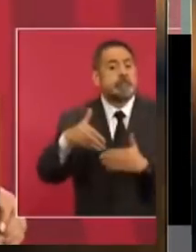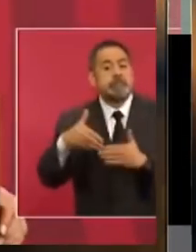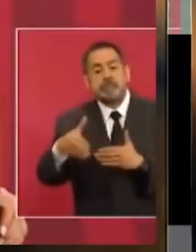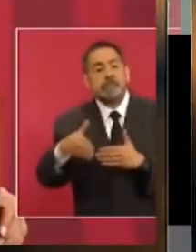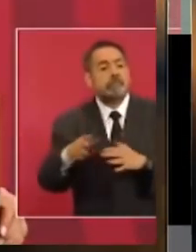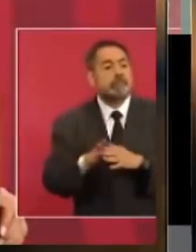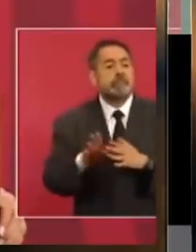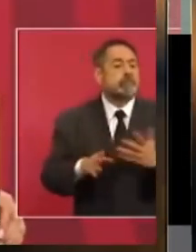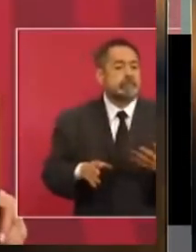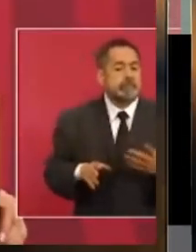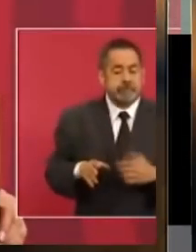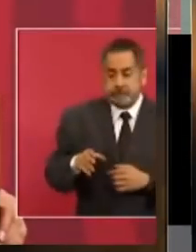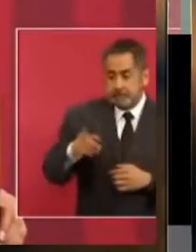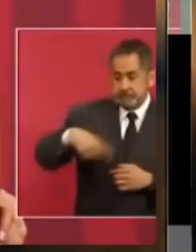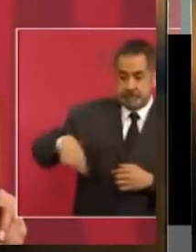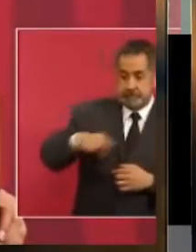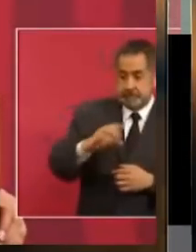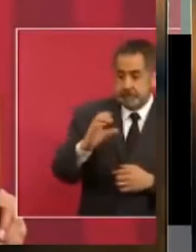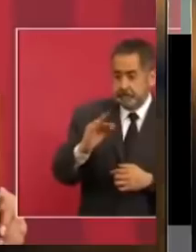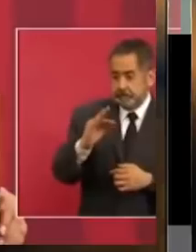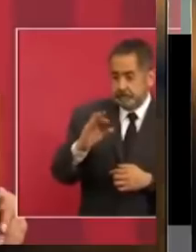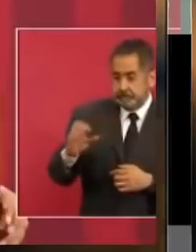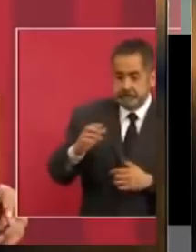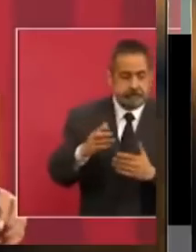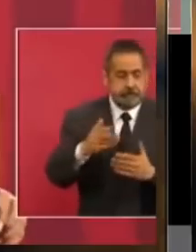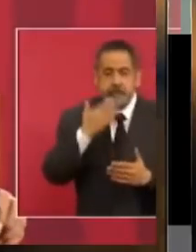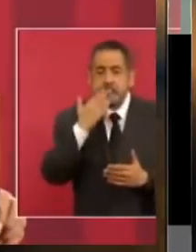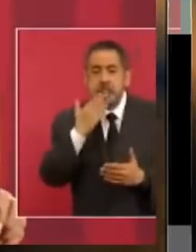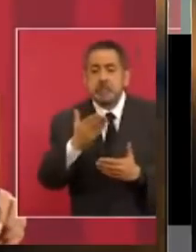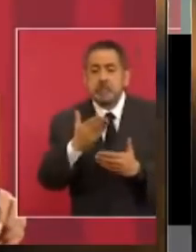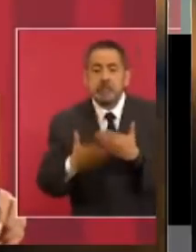este servicio